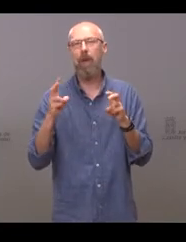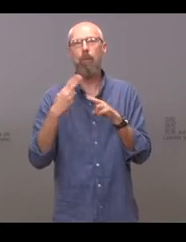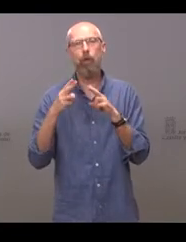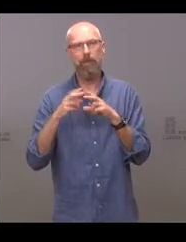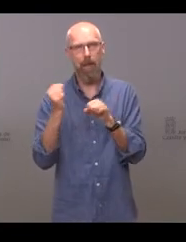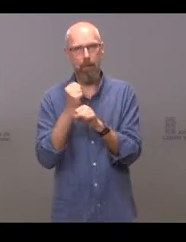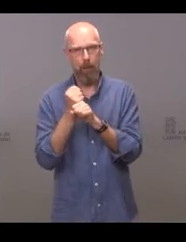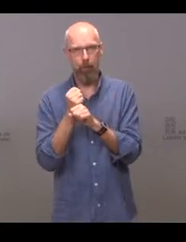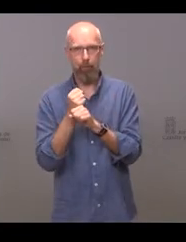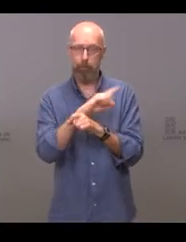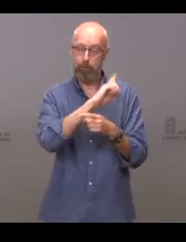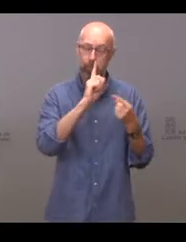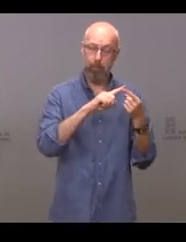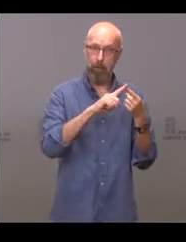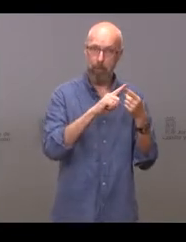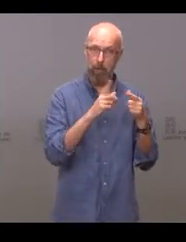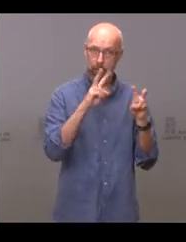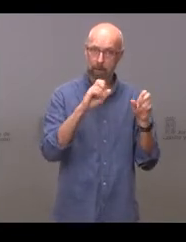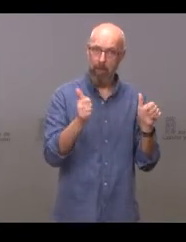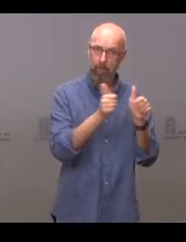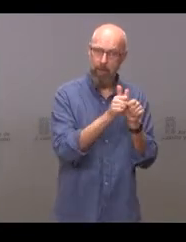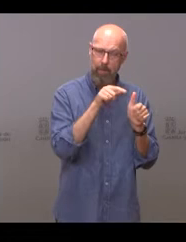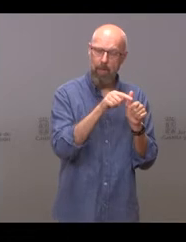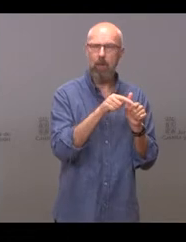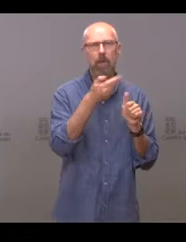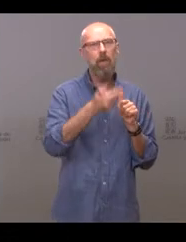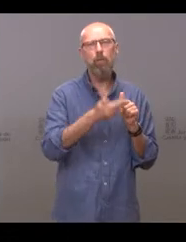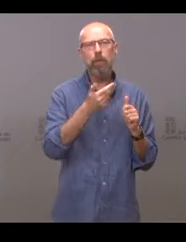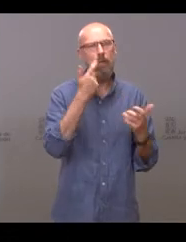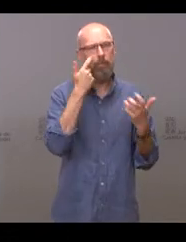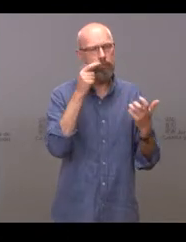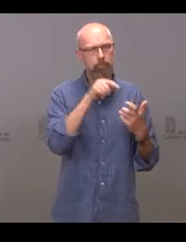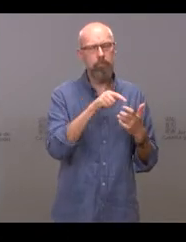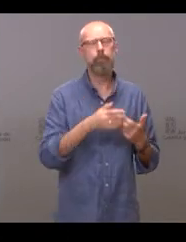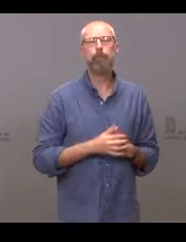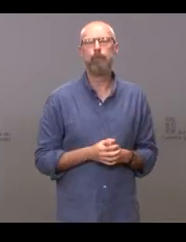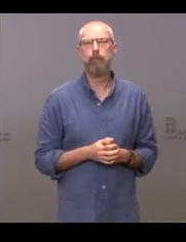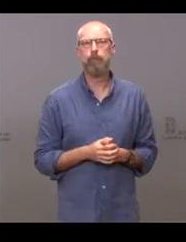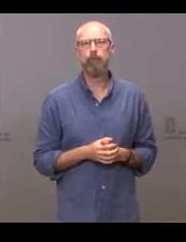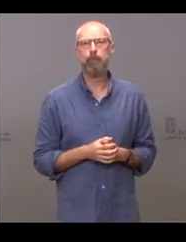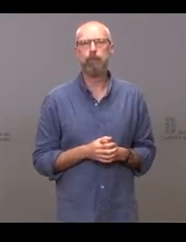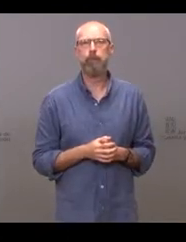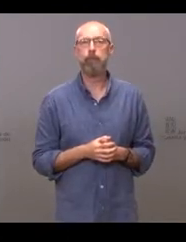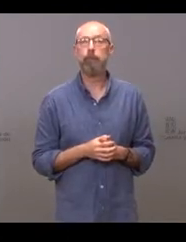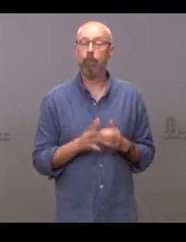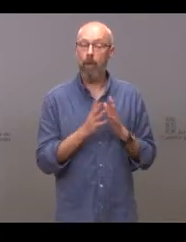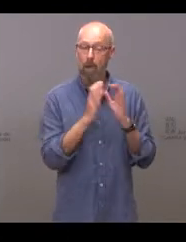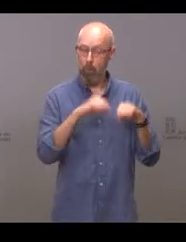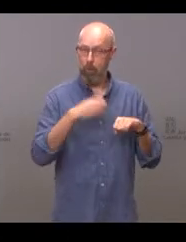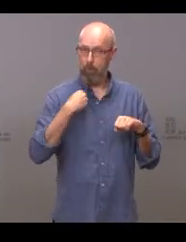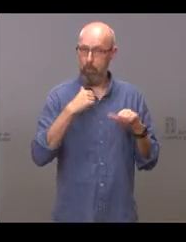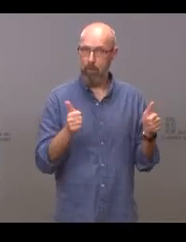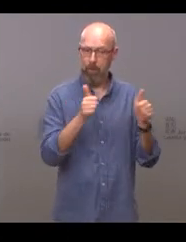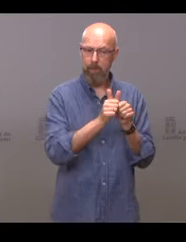dependencia que me parece que es importante resaltar lo bueno el acuerdo dependencia hay una